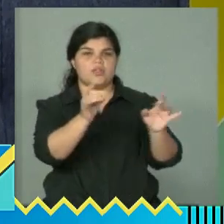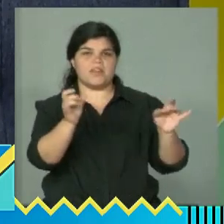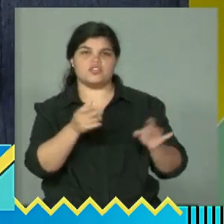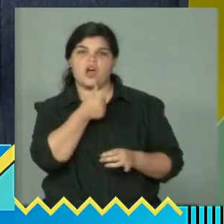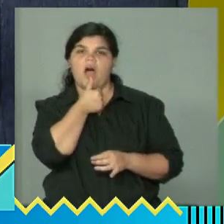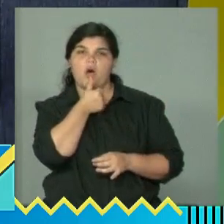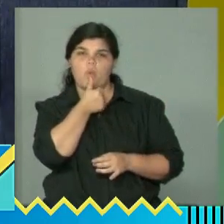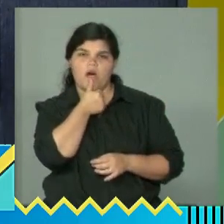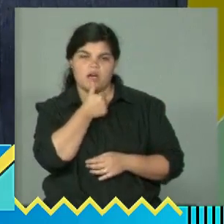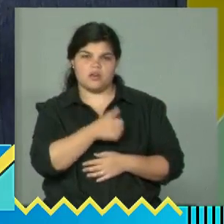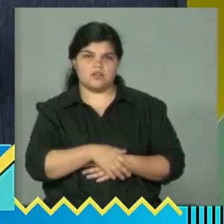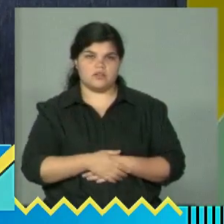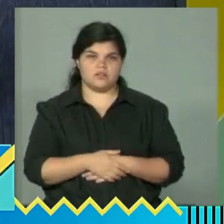agua.